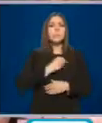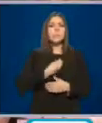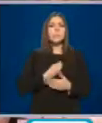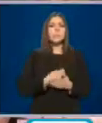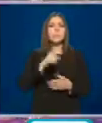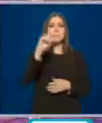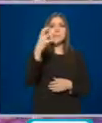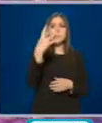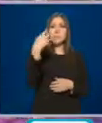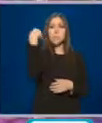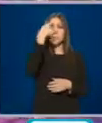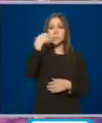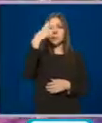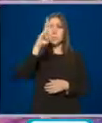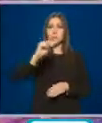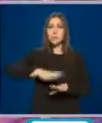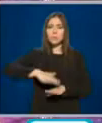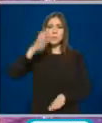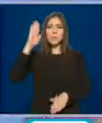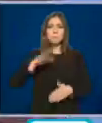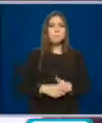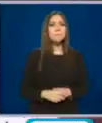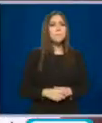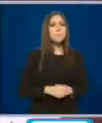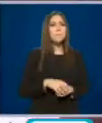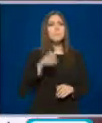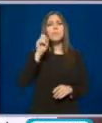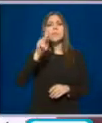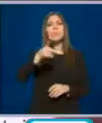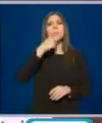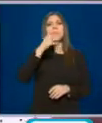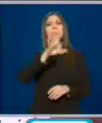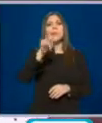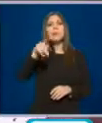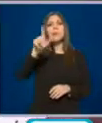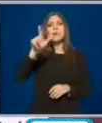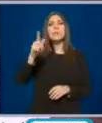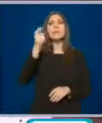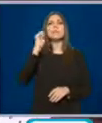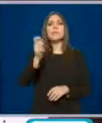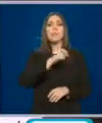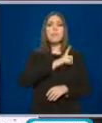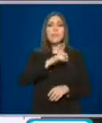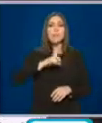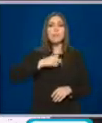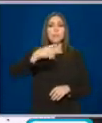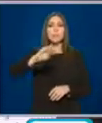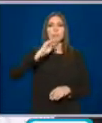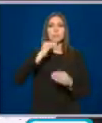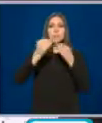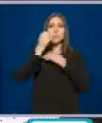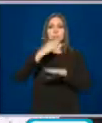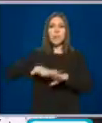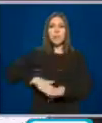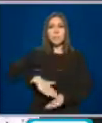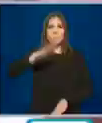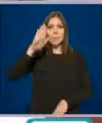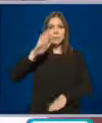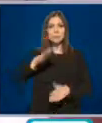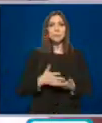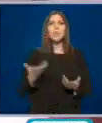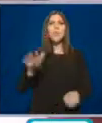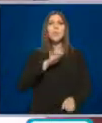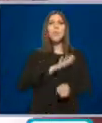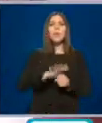refrigerada 24 horas no más. Ok, 24 Oye, horas. Alicia, ya hablabas de 500 calorías que tiene que entonces la mamá consumir más.